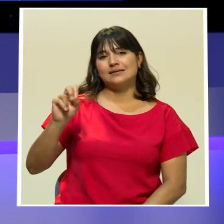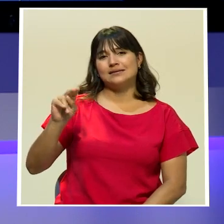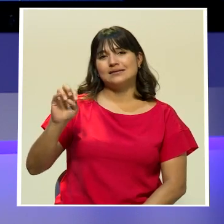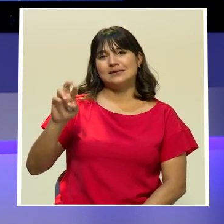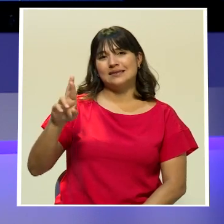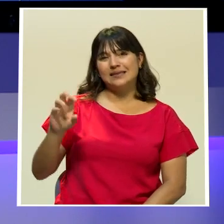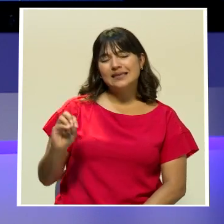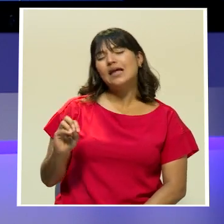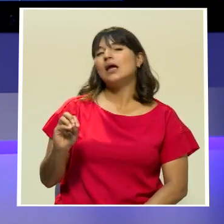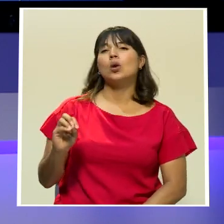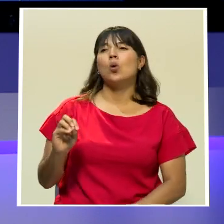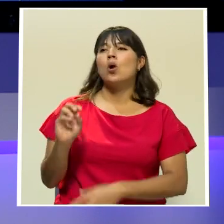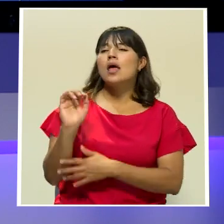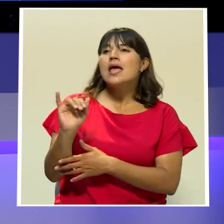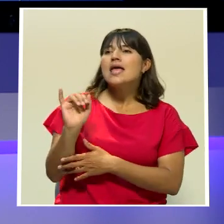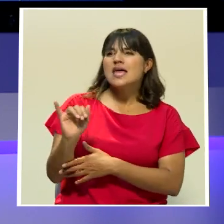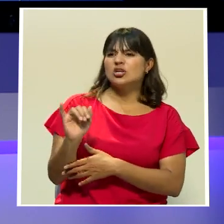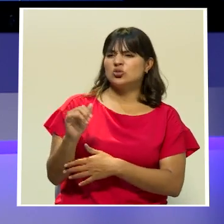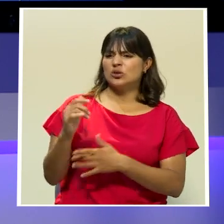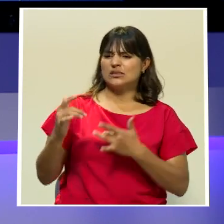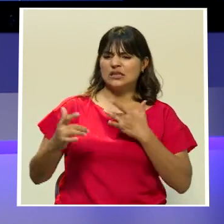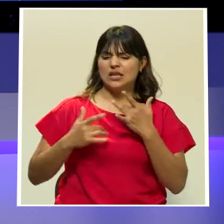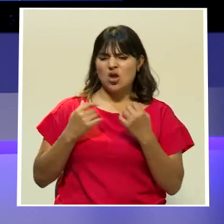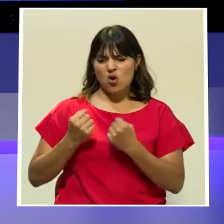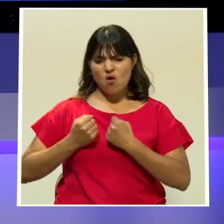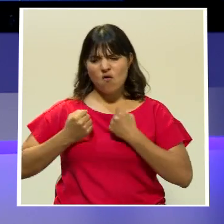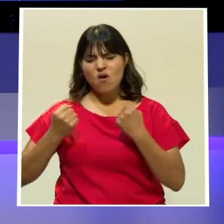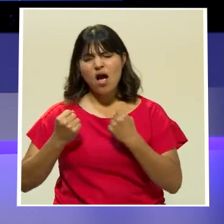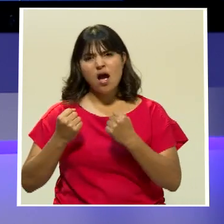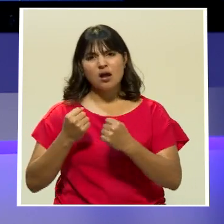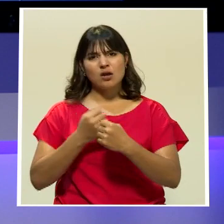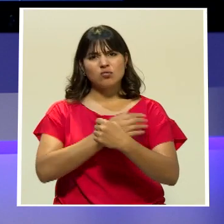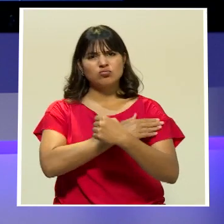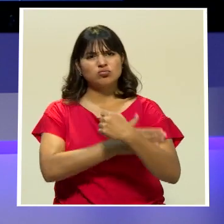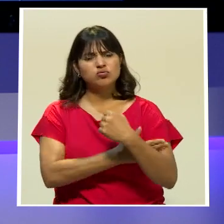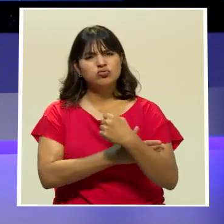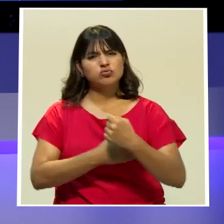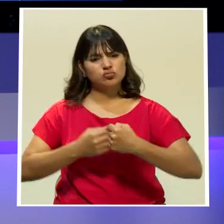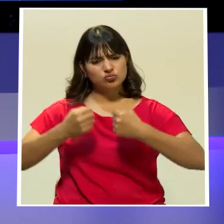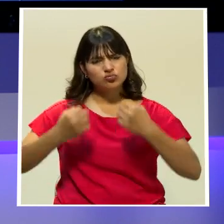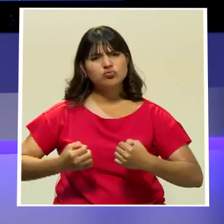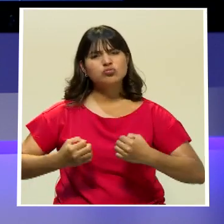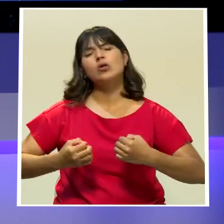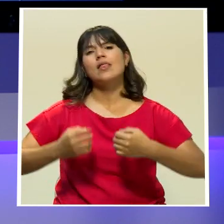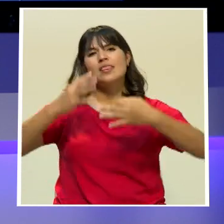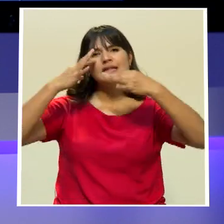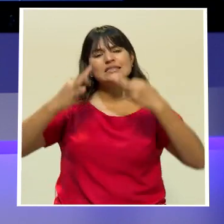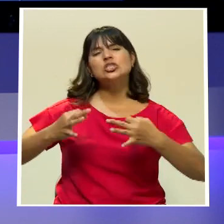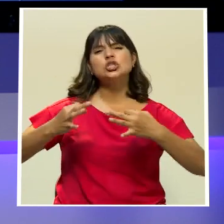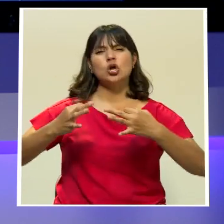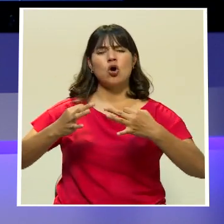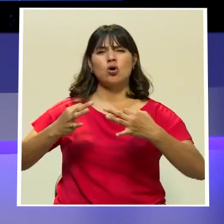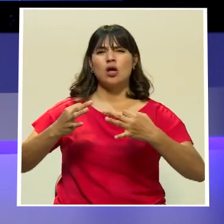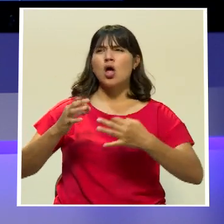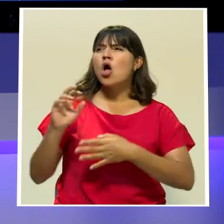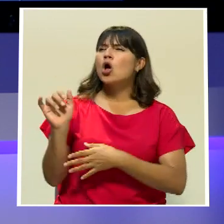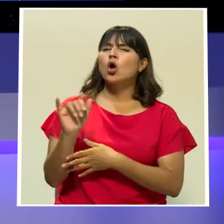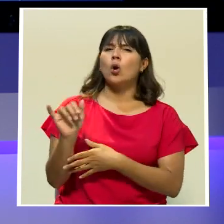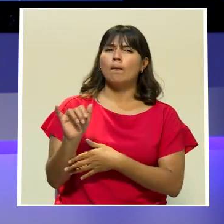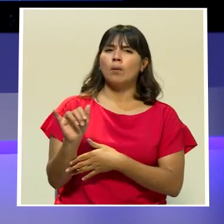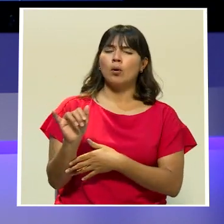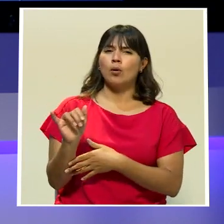de valores primarios de coraje, fortaleza, firmeza, decisión, valentía, una especie como de